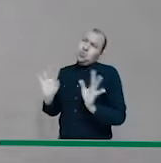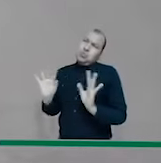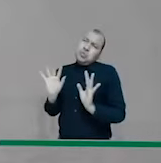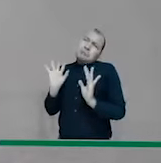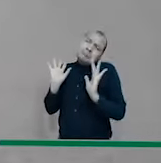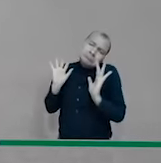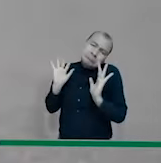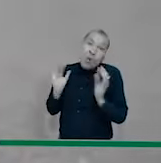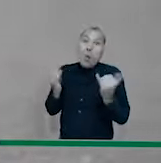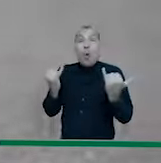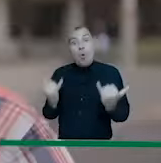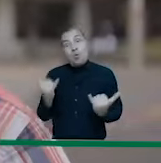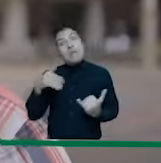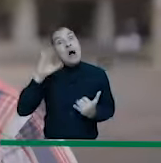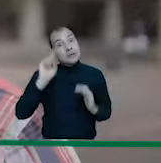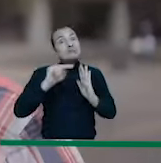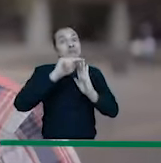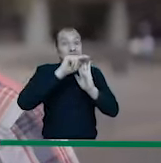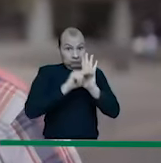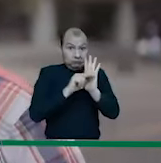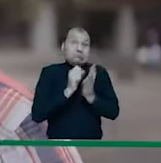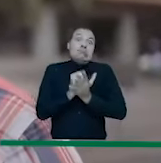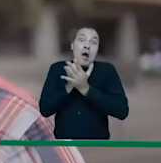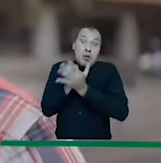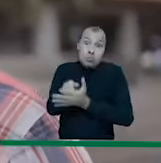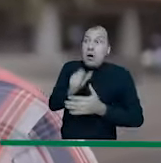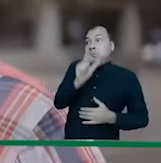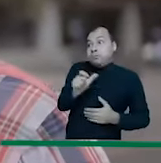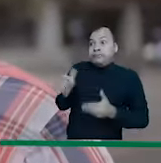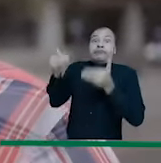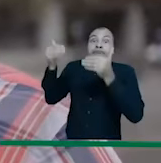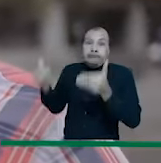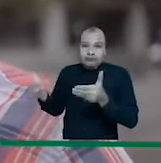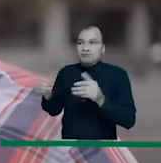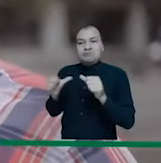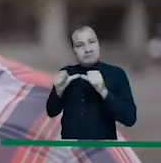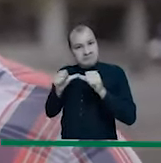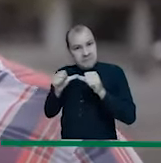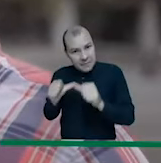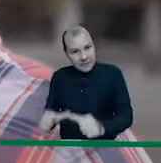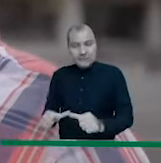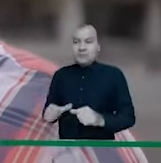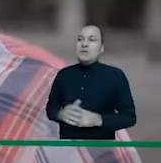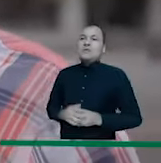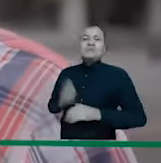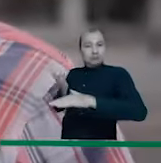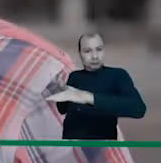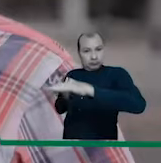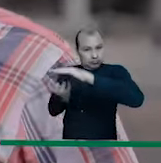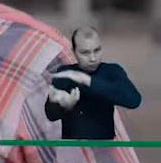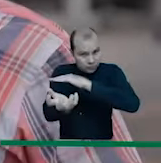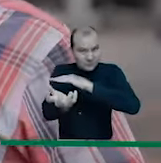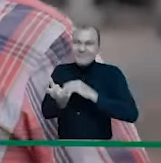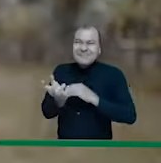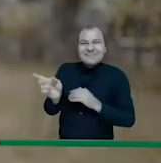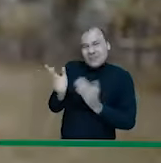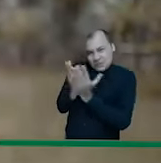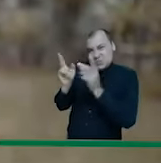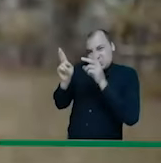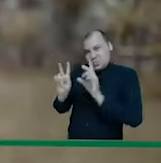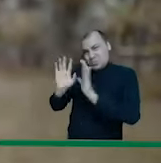Jaramillo, egresado de Derecho de la Universidad de Antioquia. Al costado inferior derecho aparece el intérprete de lengua de